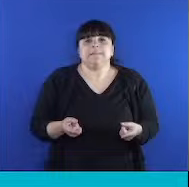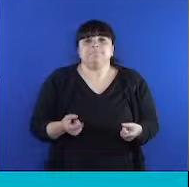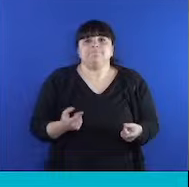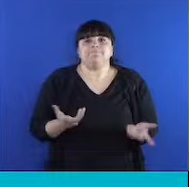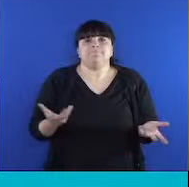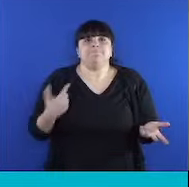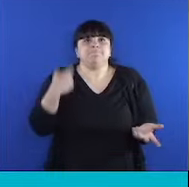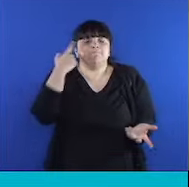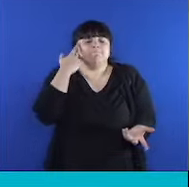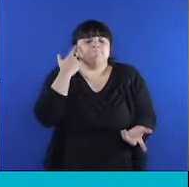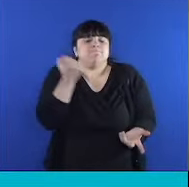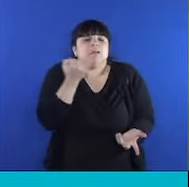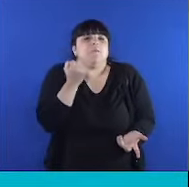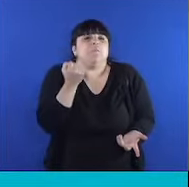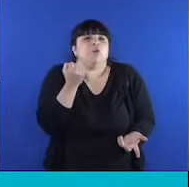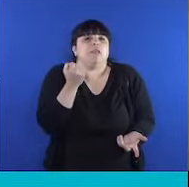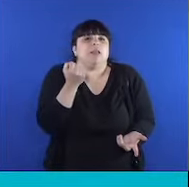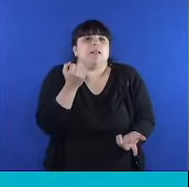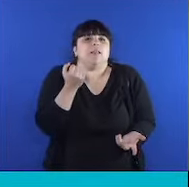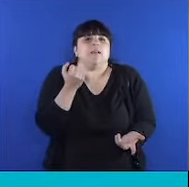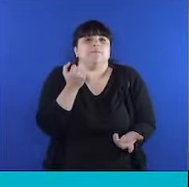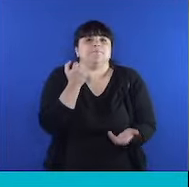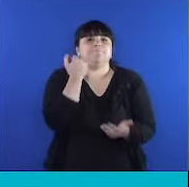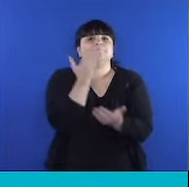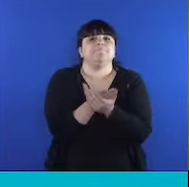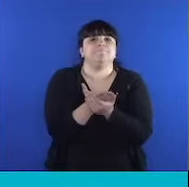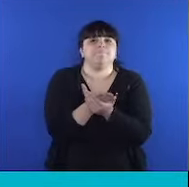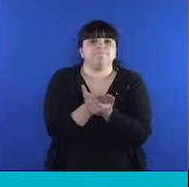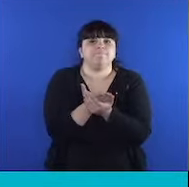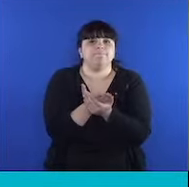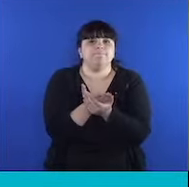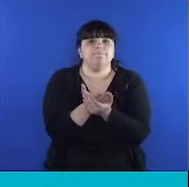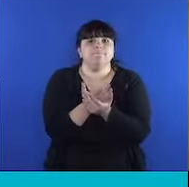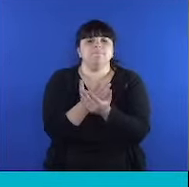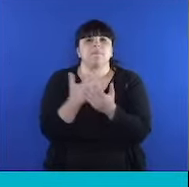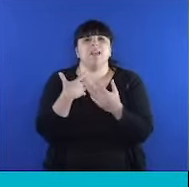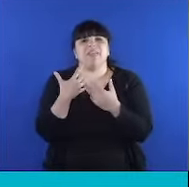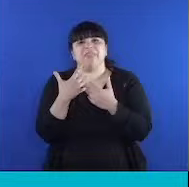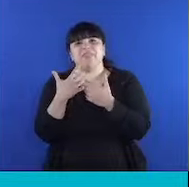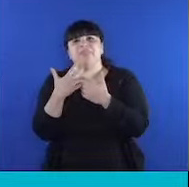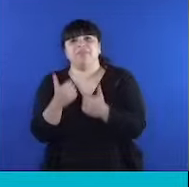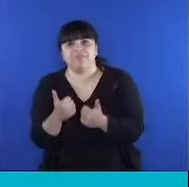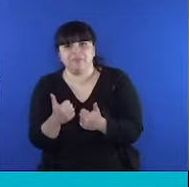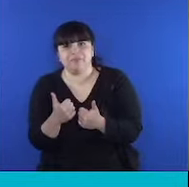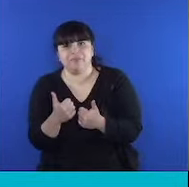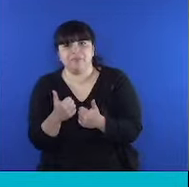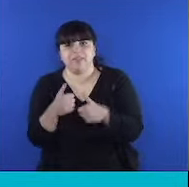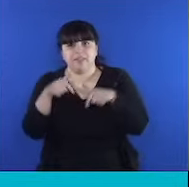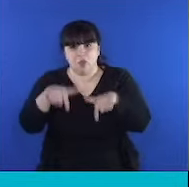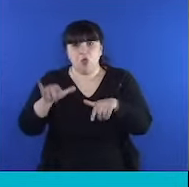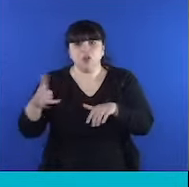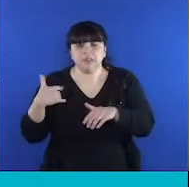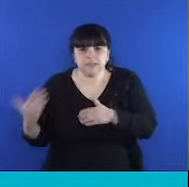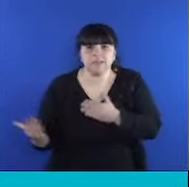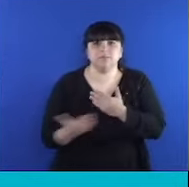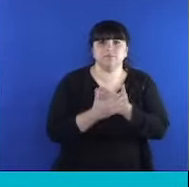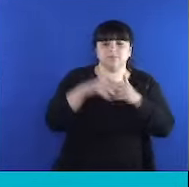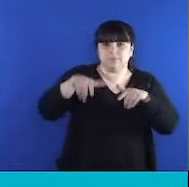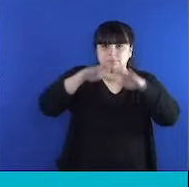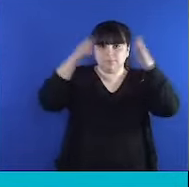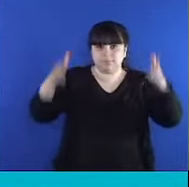nos parece importante, presentamos la necesidad de defender, y tuvimos hoy el acompañamiento de la